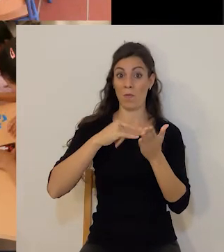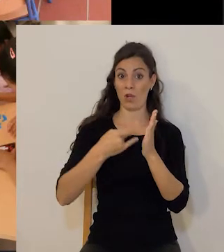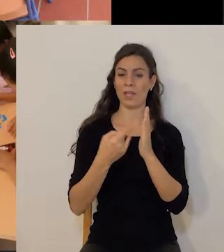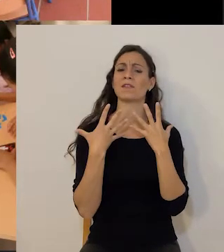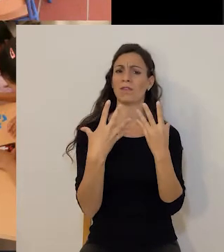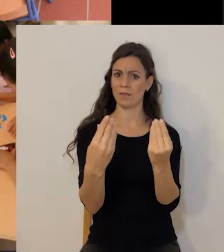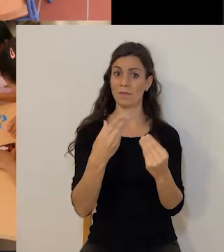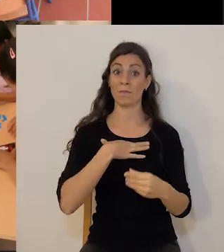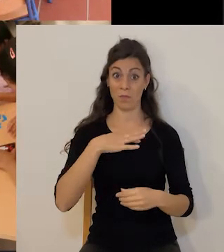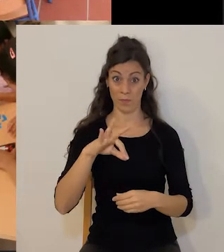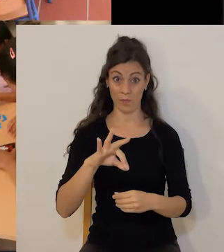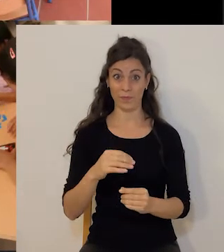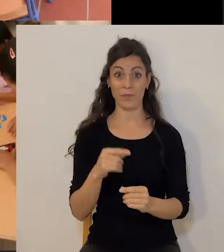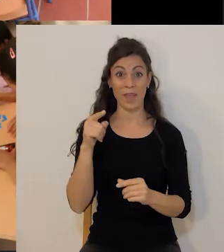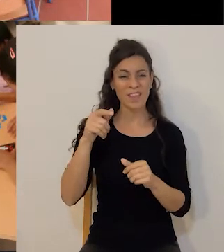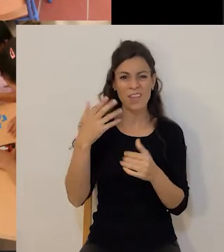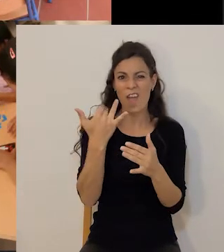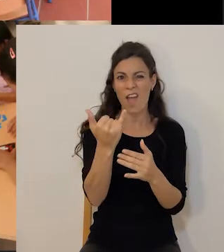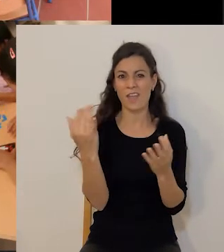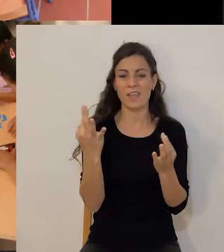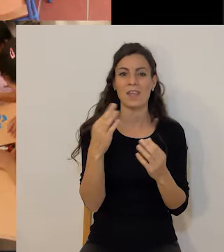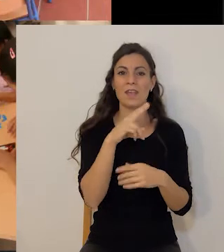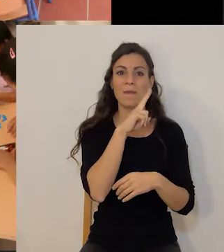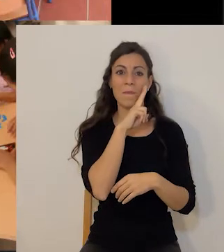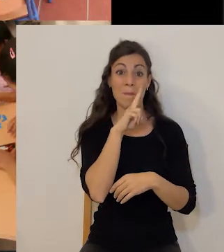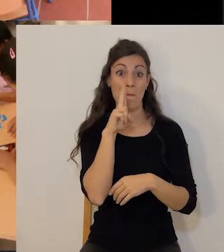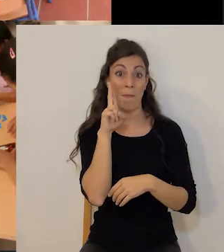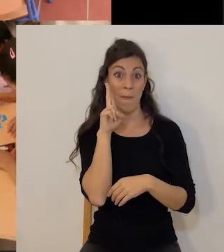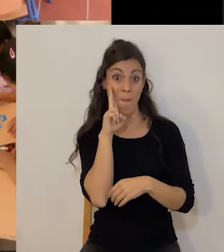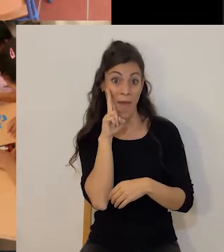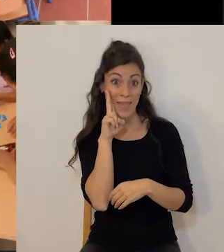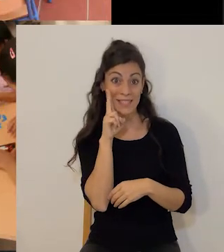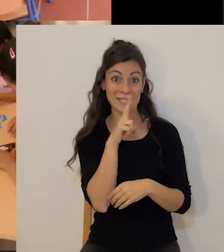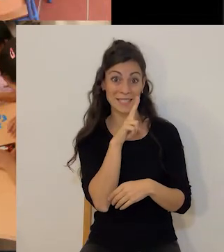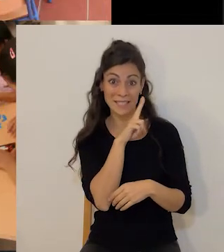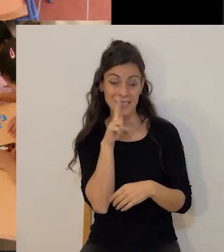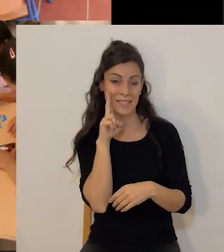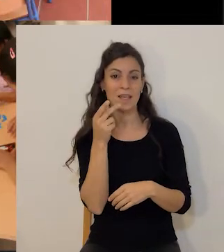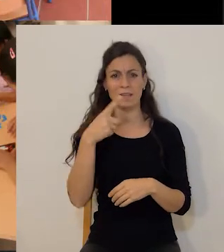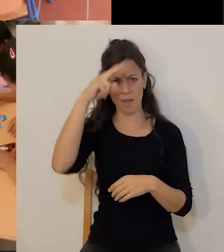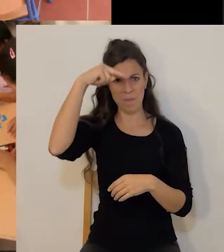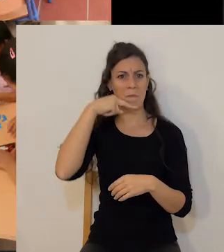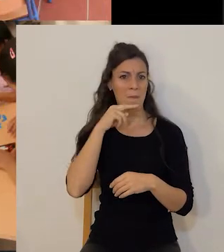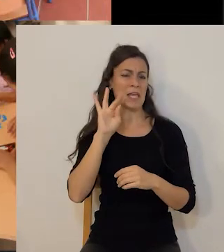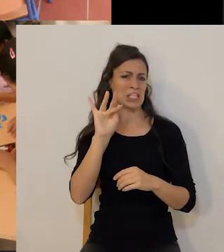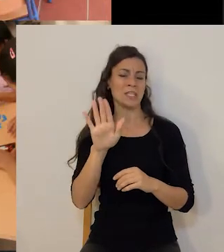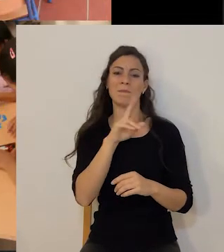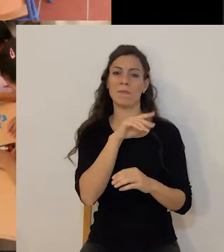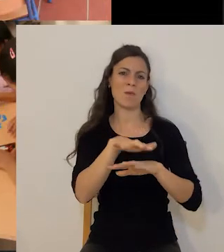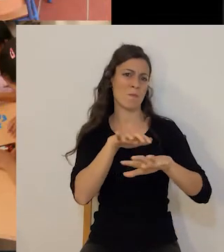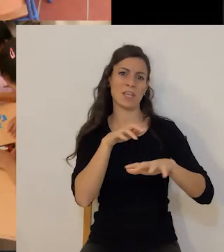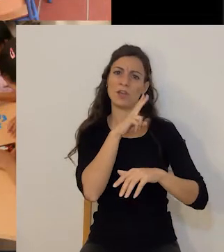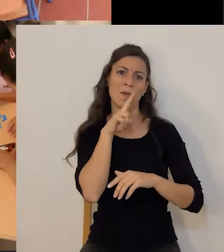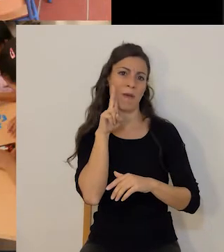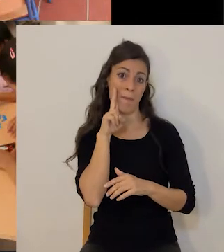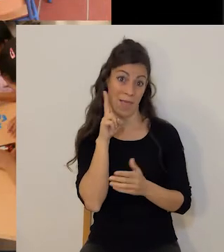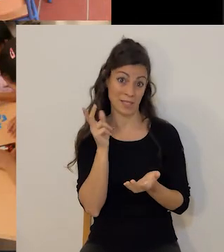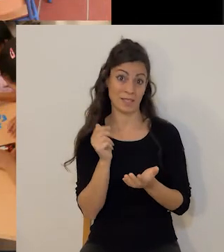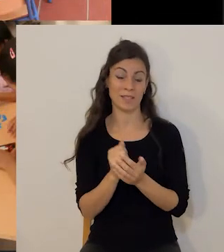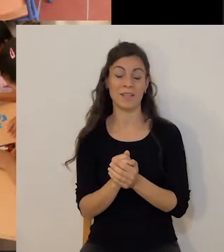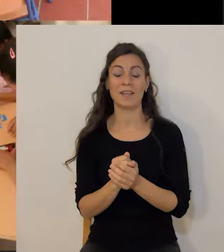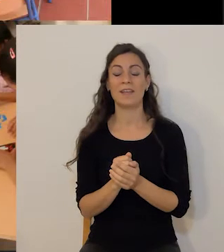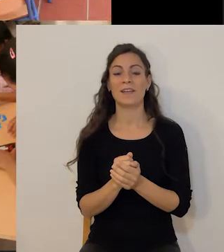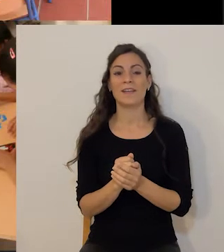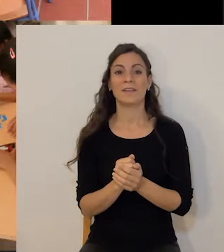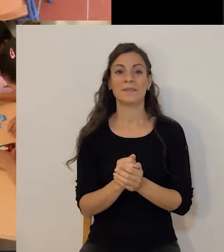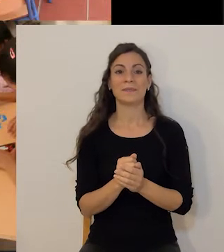¿no? Aquí que tenemos a mamás, ¿vale? También vienen padres, pero principalmente son mamás, madres, las que vienen